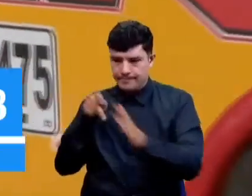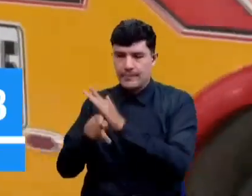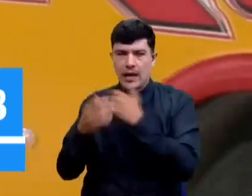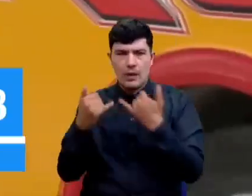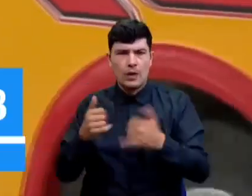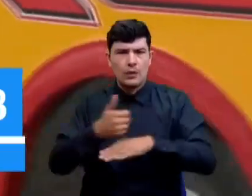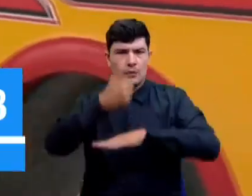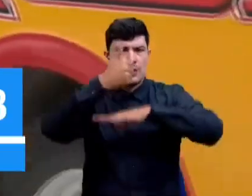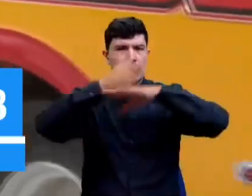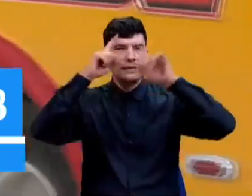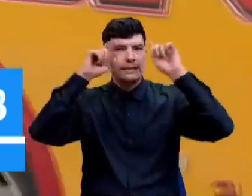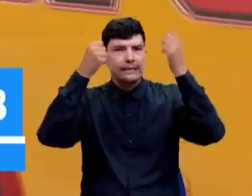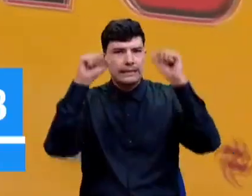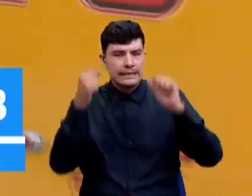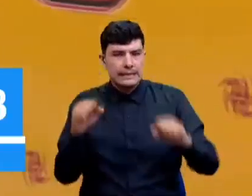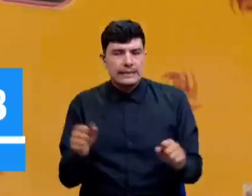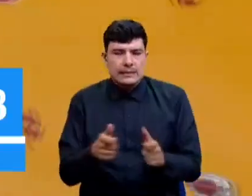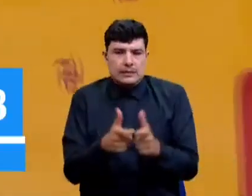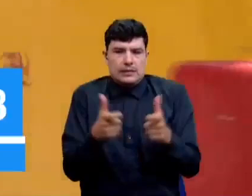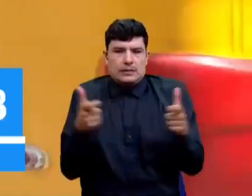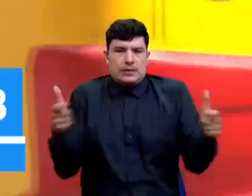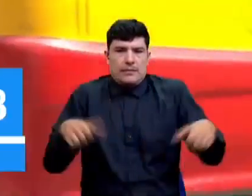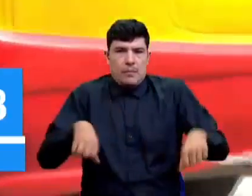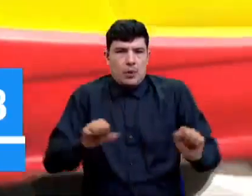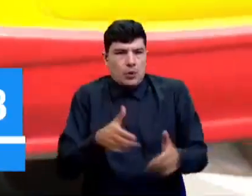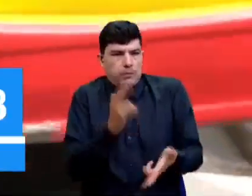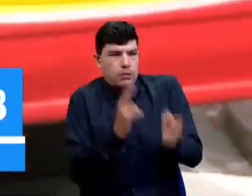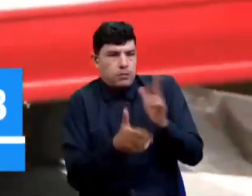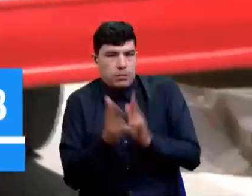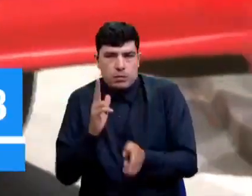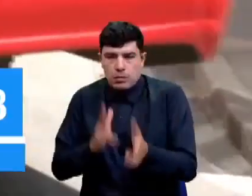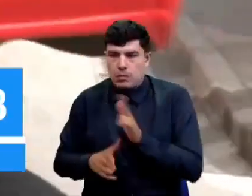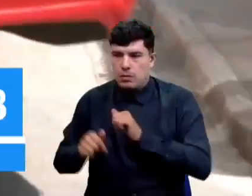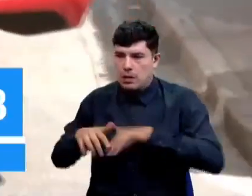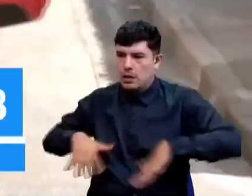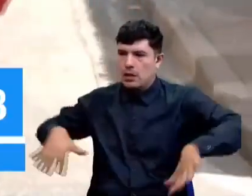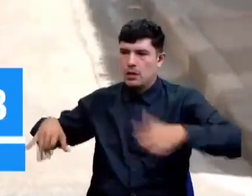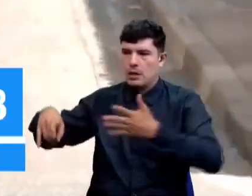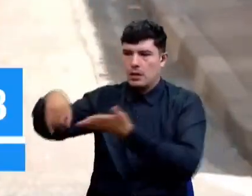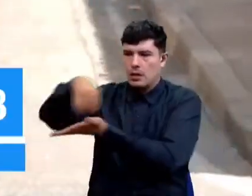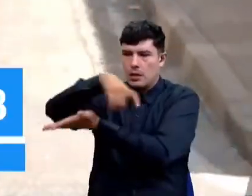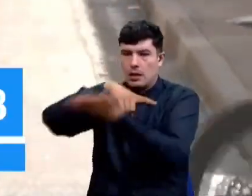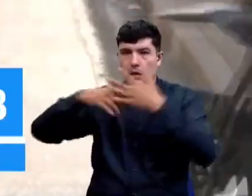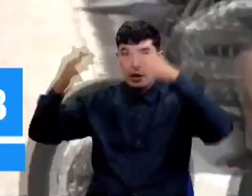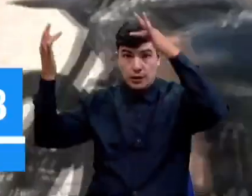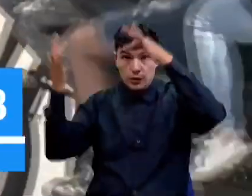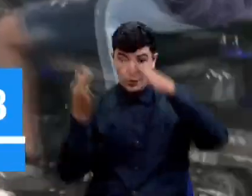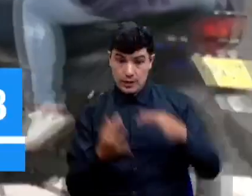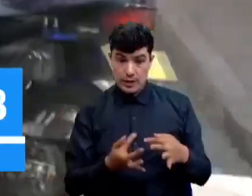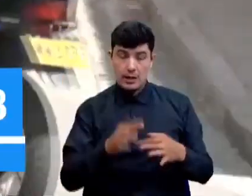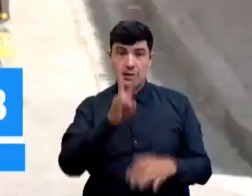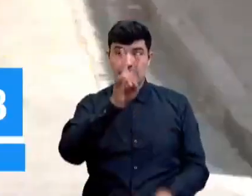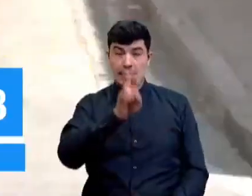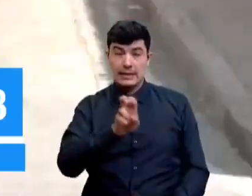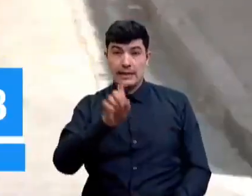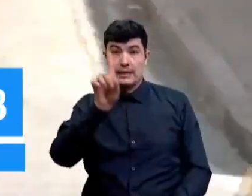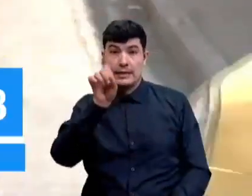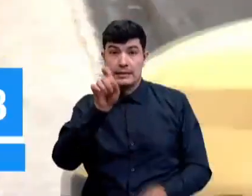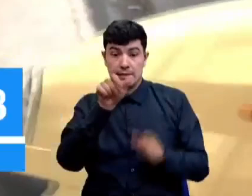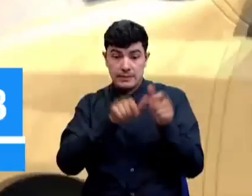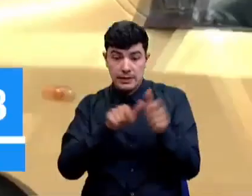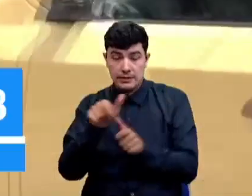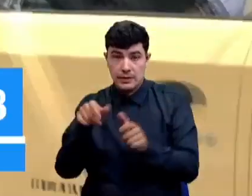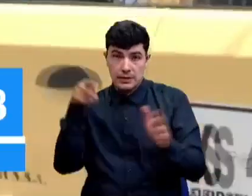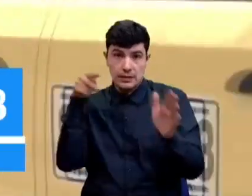estos asesinatos y sicariatos en el área metropolitana de Bucaramanga, que ya asciende el número a 76